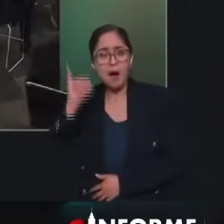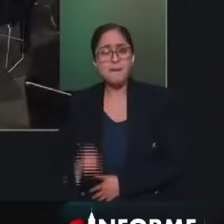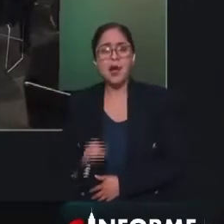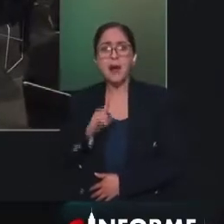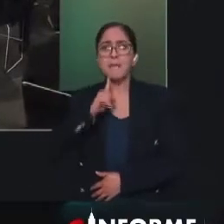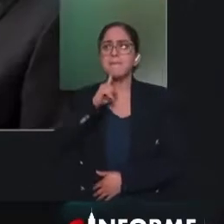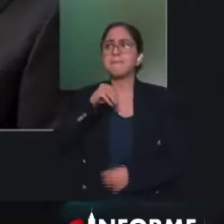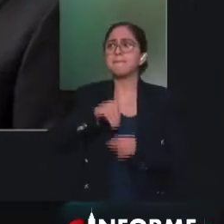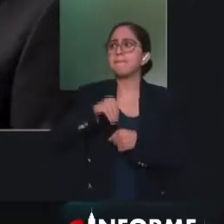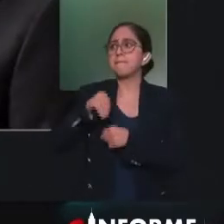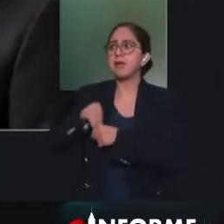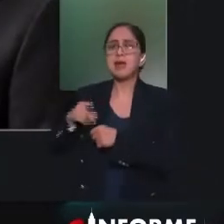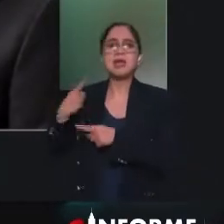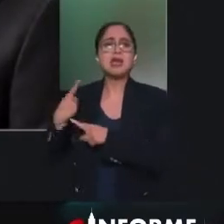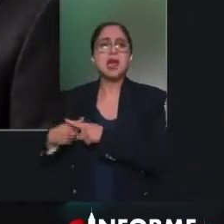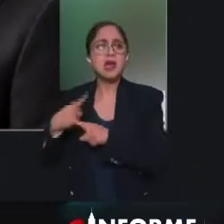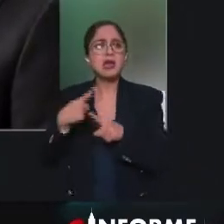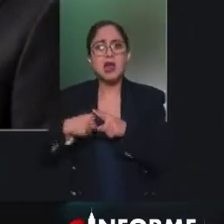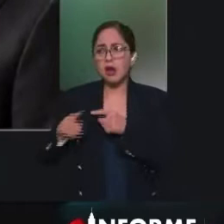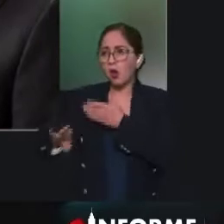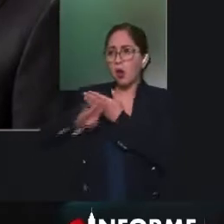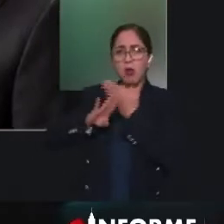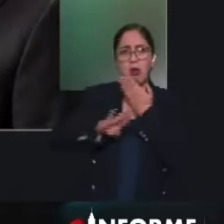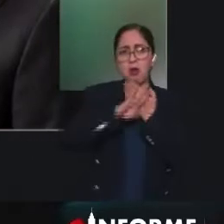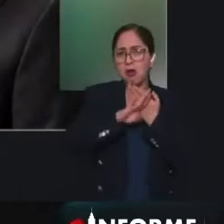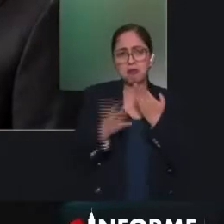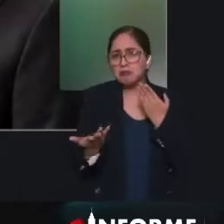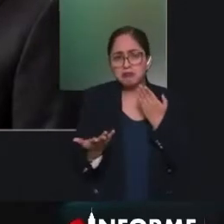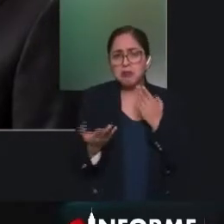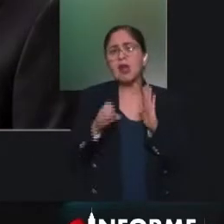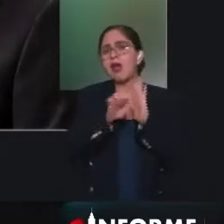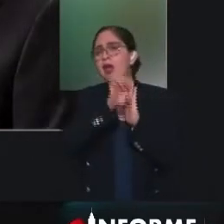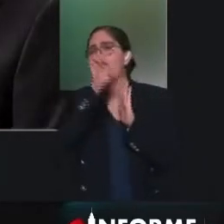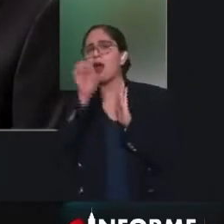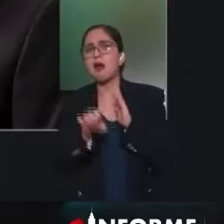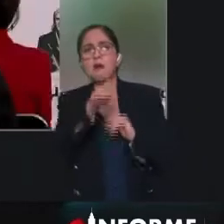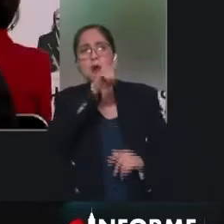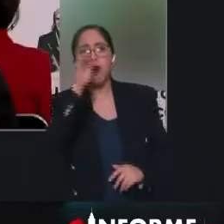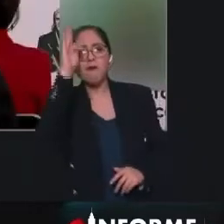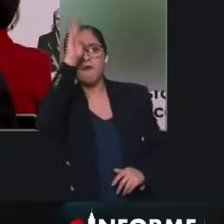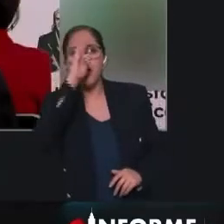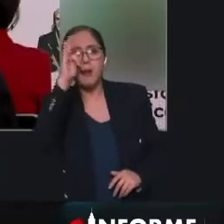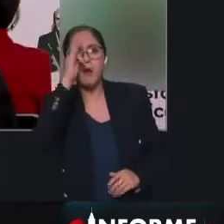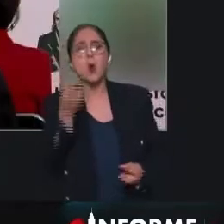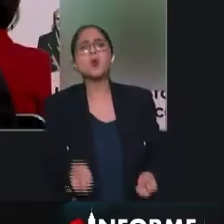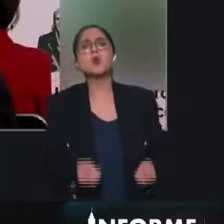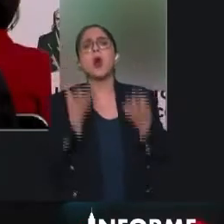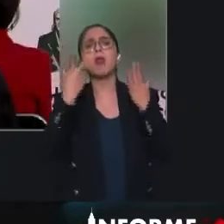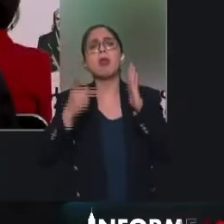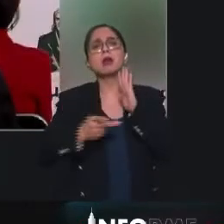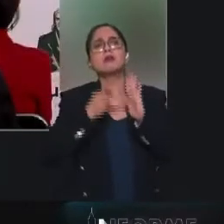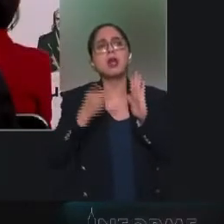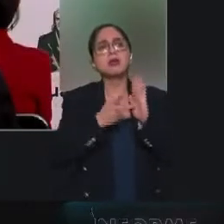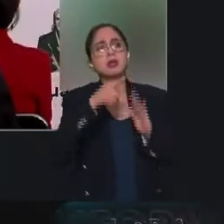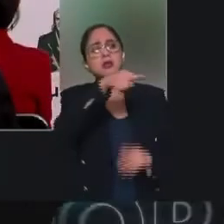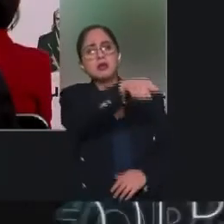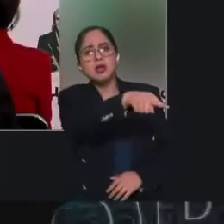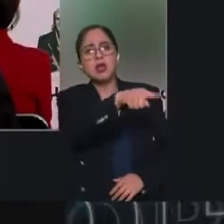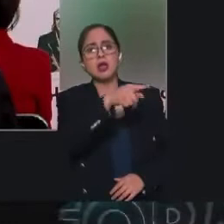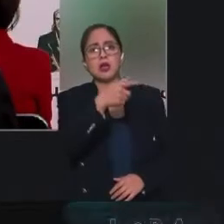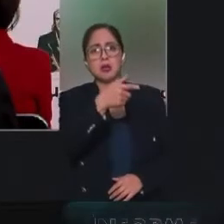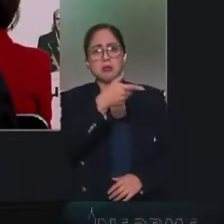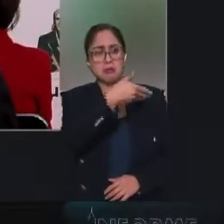¿Cuántas veces mencionó Calderón a Andrés Manuel? ¿Cuántas veces lo mencionó Peña Nieto por su